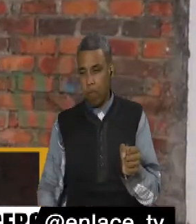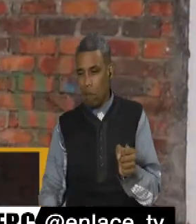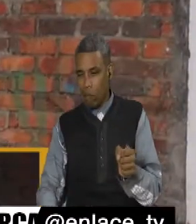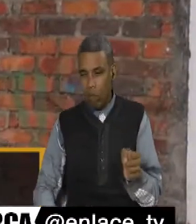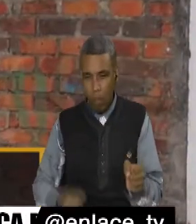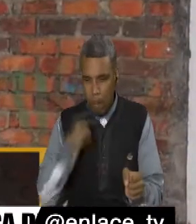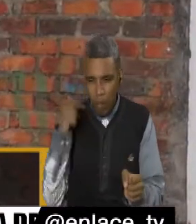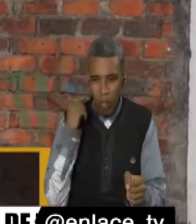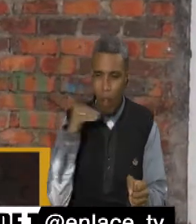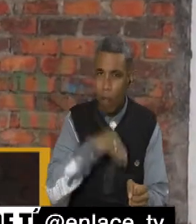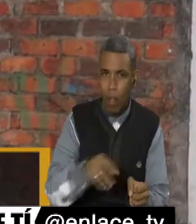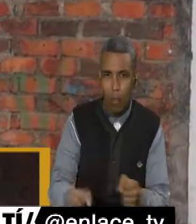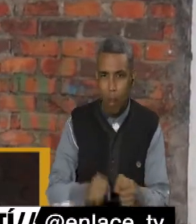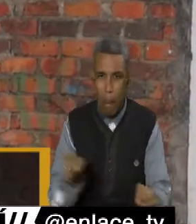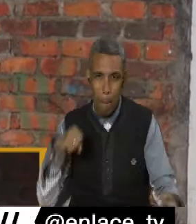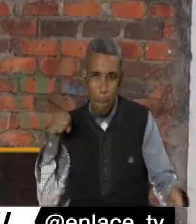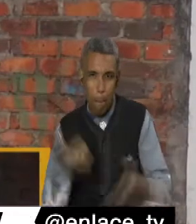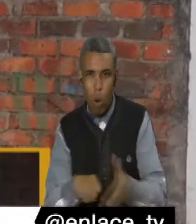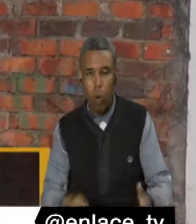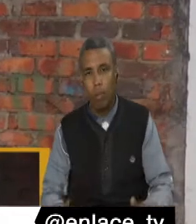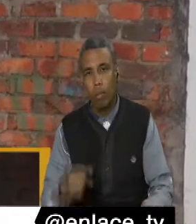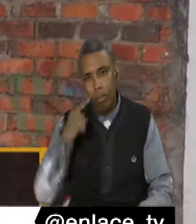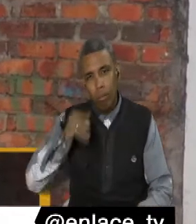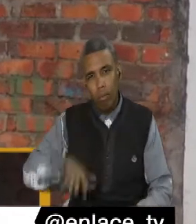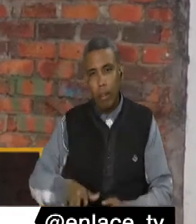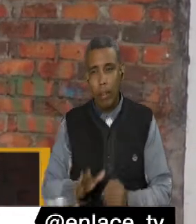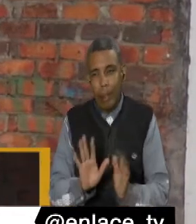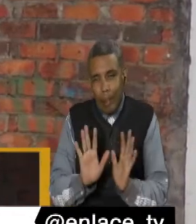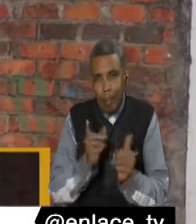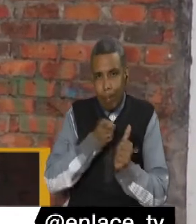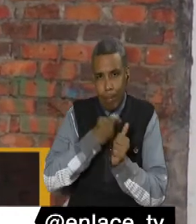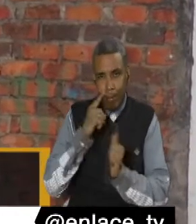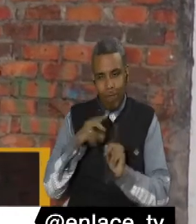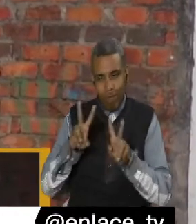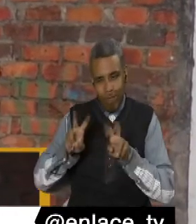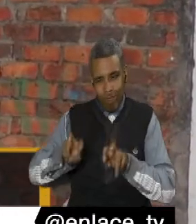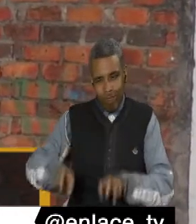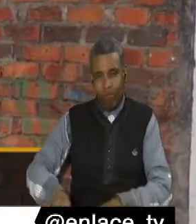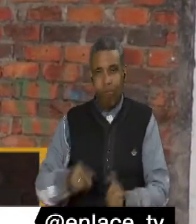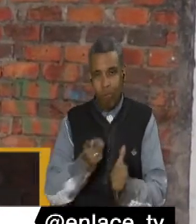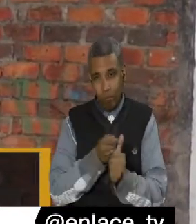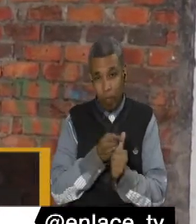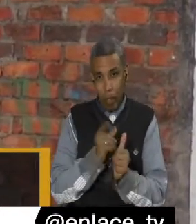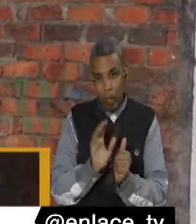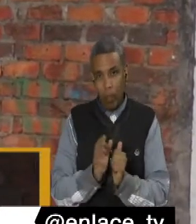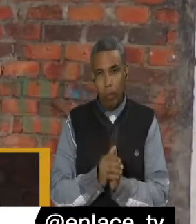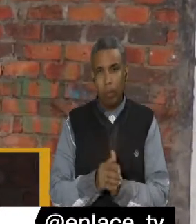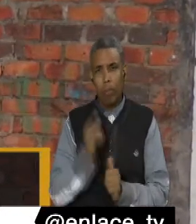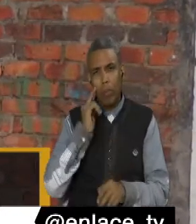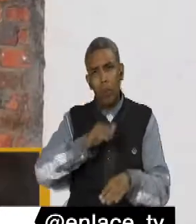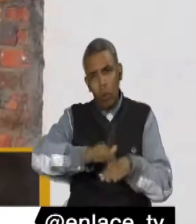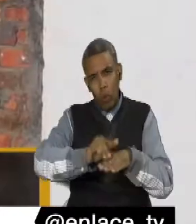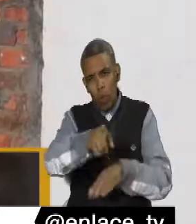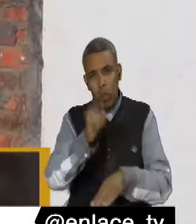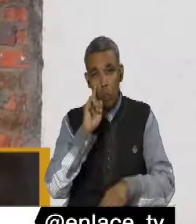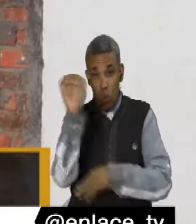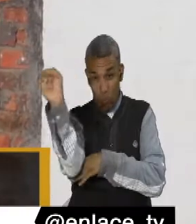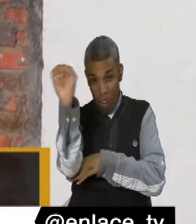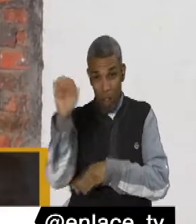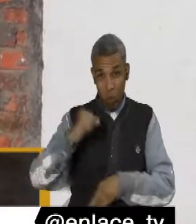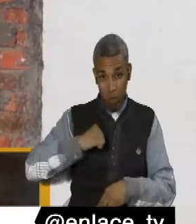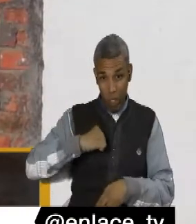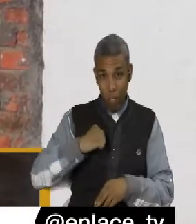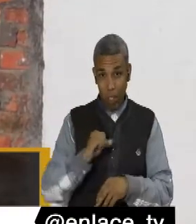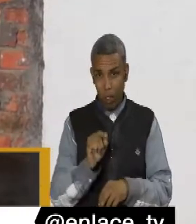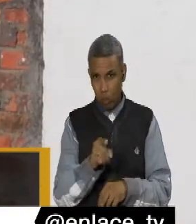la presentación del croquis. Nuevamente, como le digo, hay que tener muy bien la revisión técnico-mecánica. El vehículo presenta la